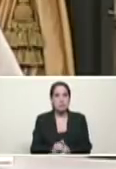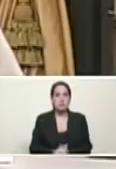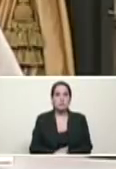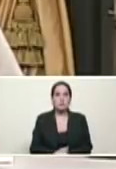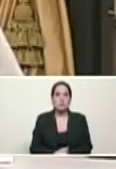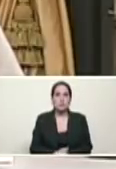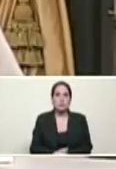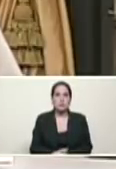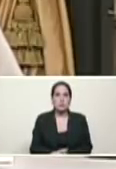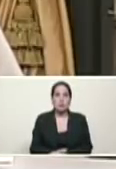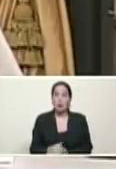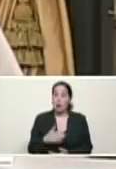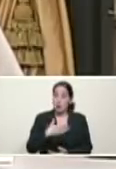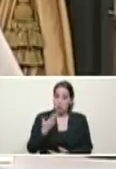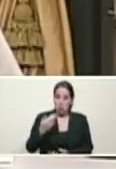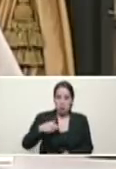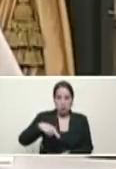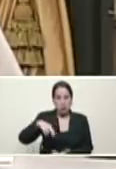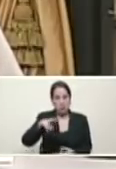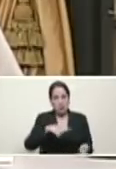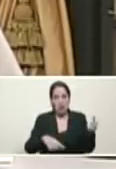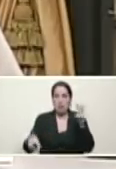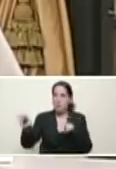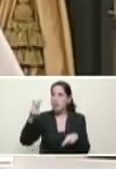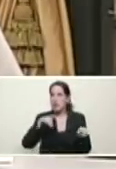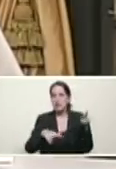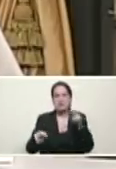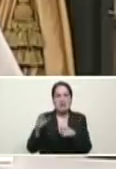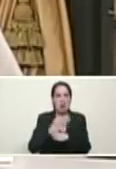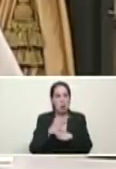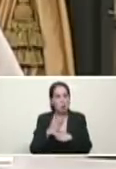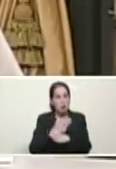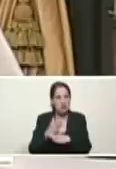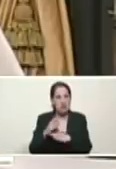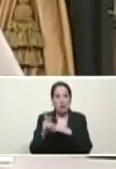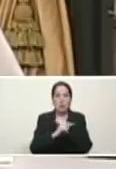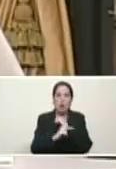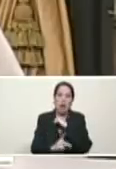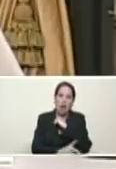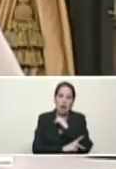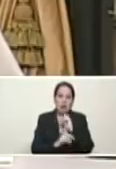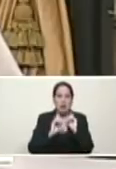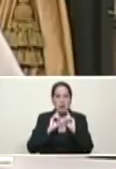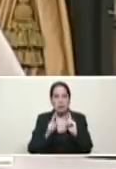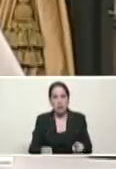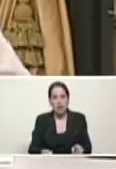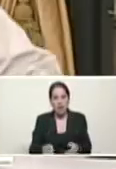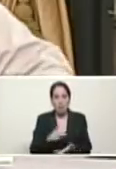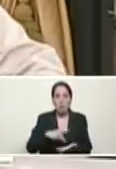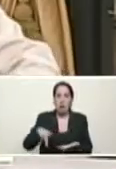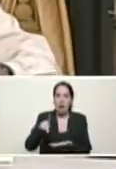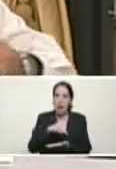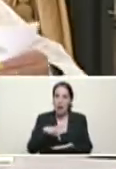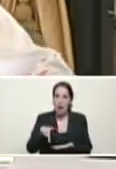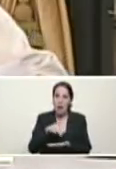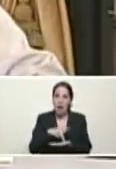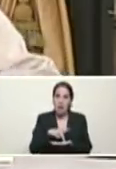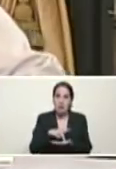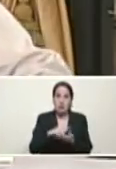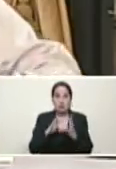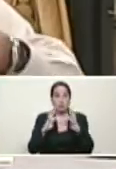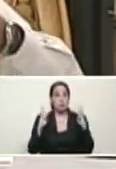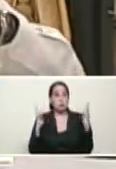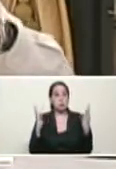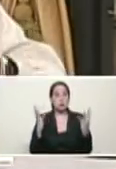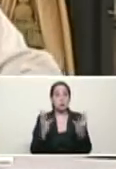donde podamos caminar, transitar, compartir parques, avenidas, plazas que rodeen las comunidades.